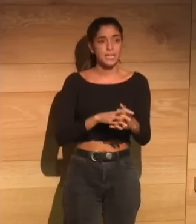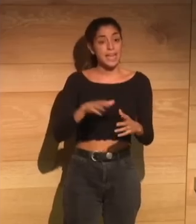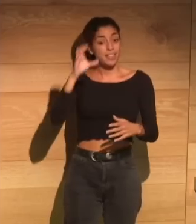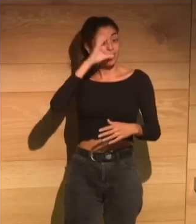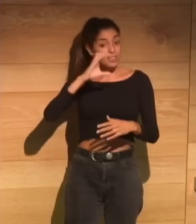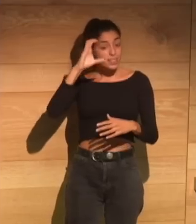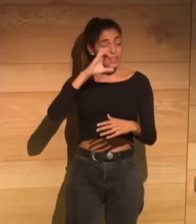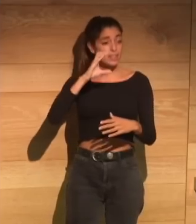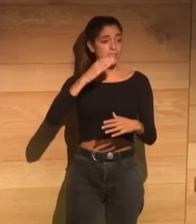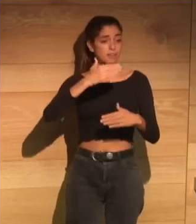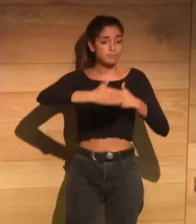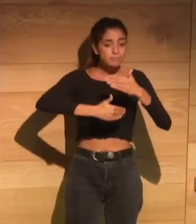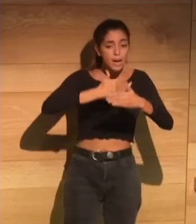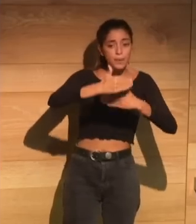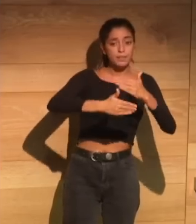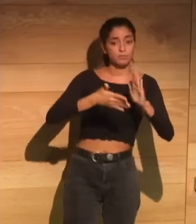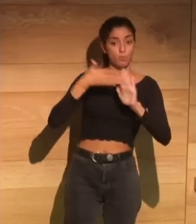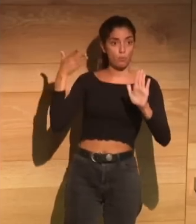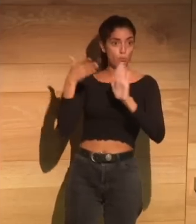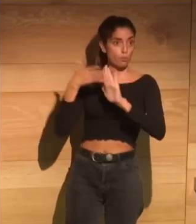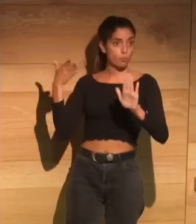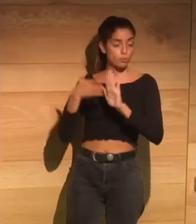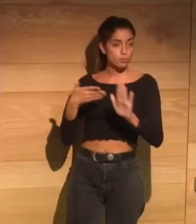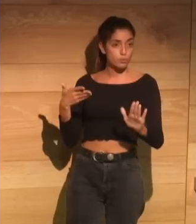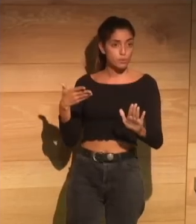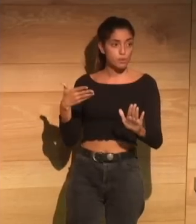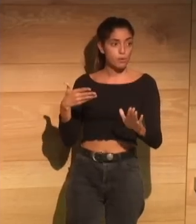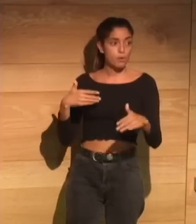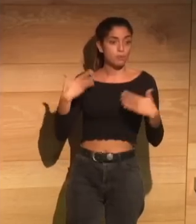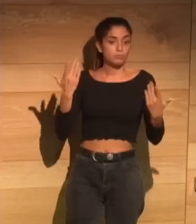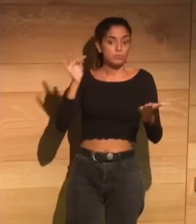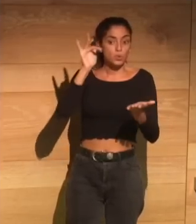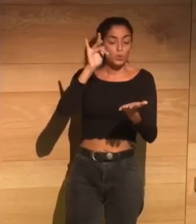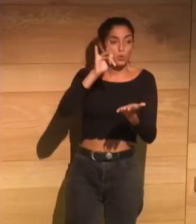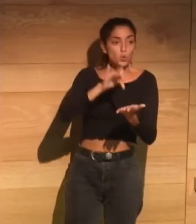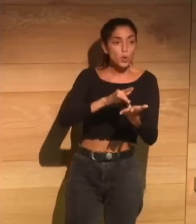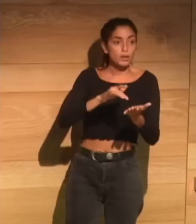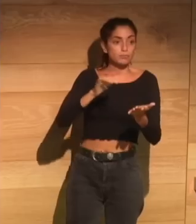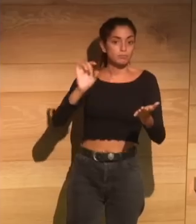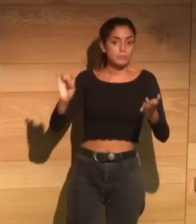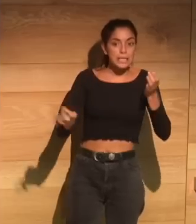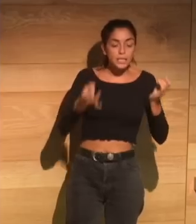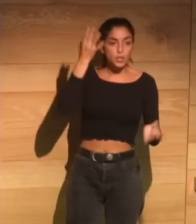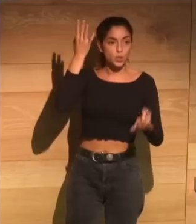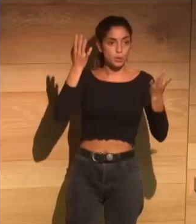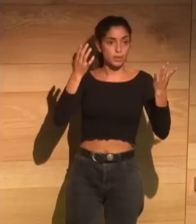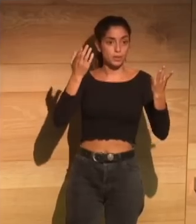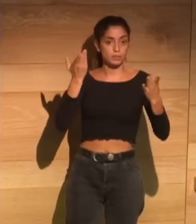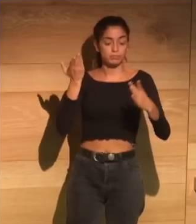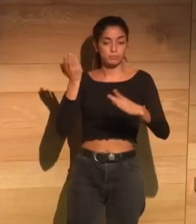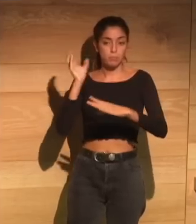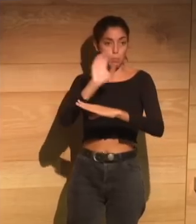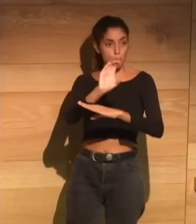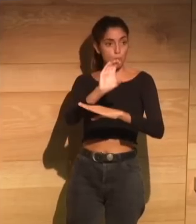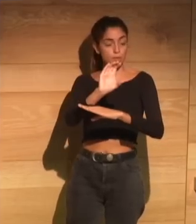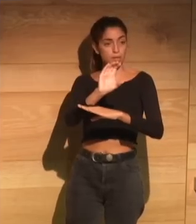ciencia avanzaba a gran velocidad y en el momento en el que cualquiera de estas innovaciones alguien la publicaba, se hacían eco